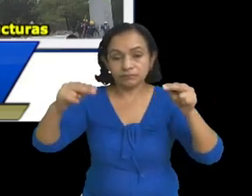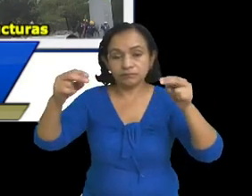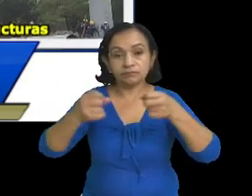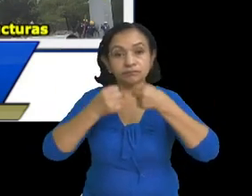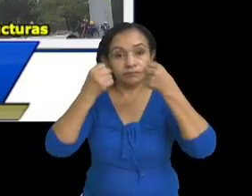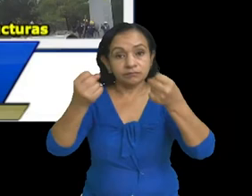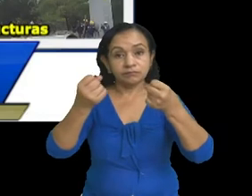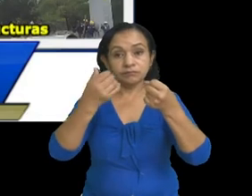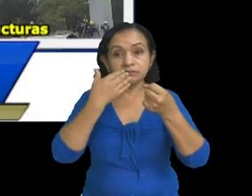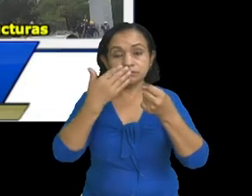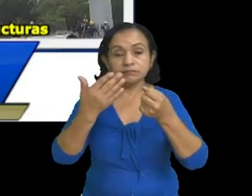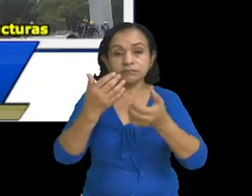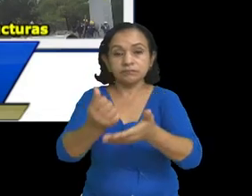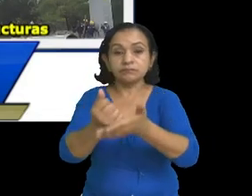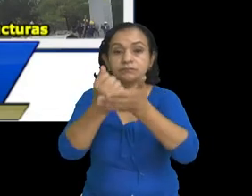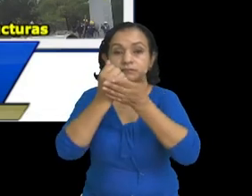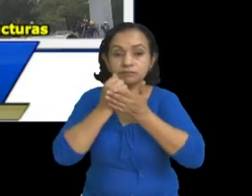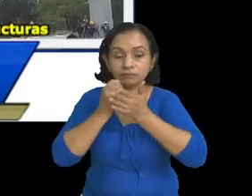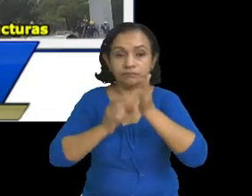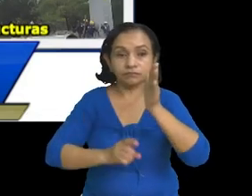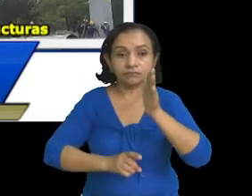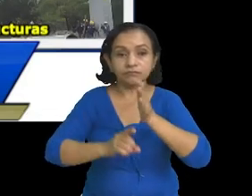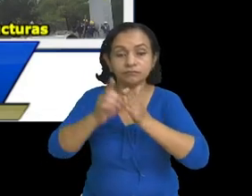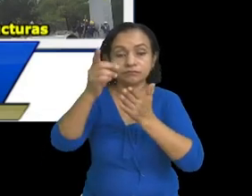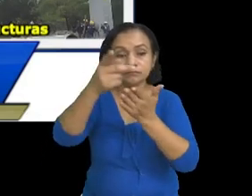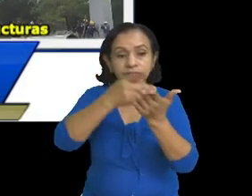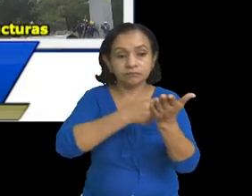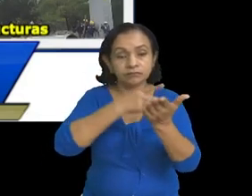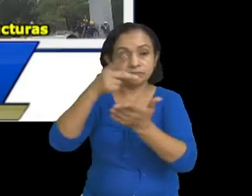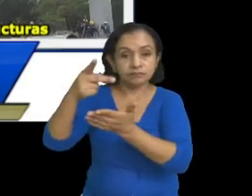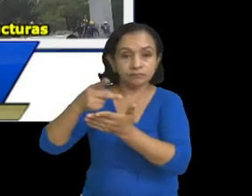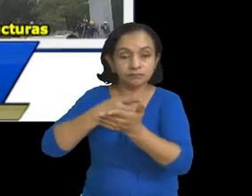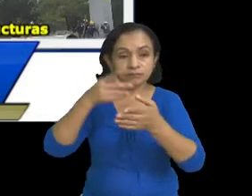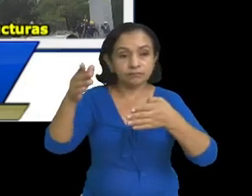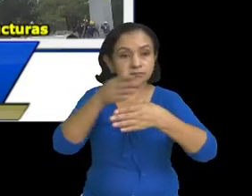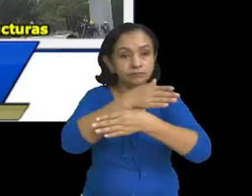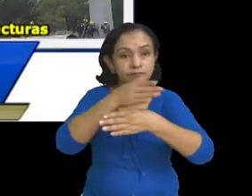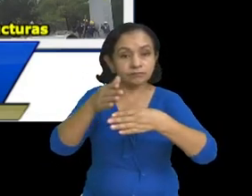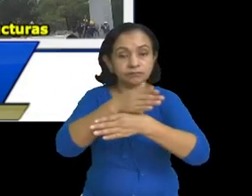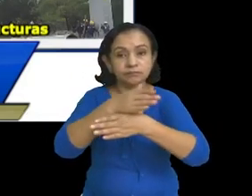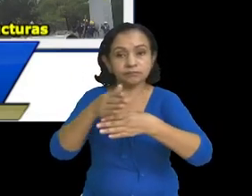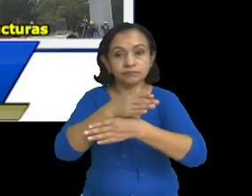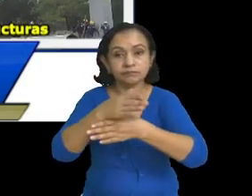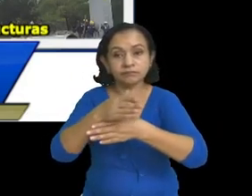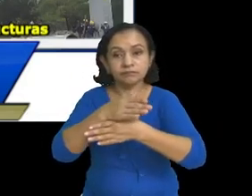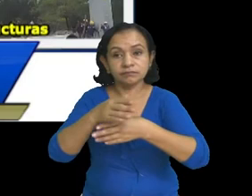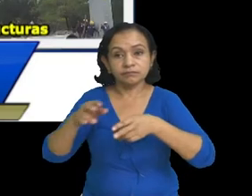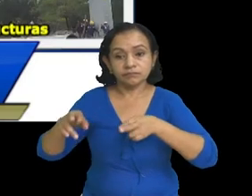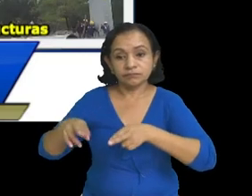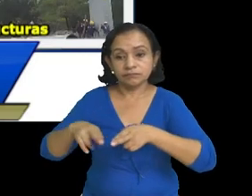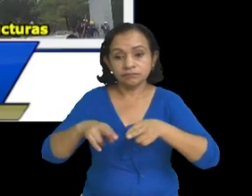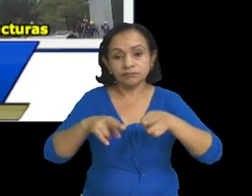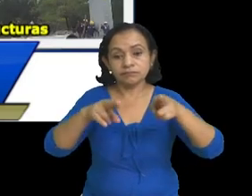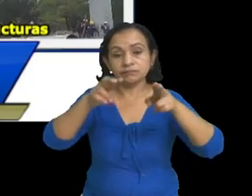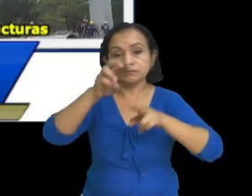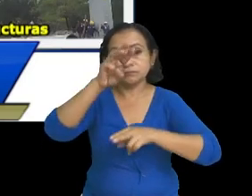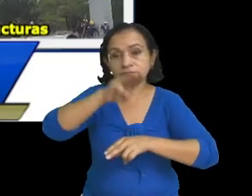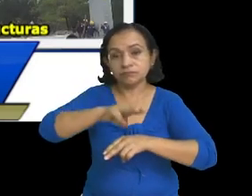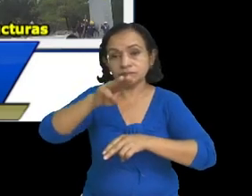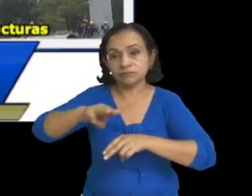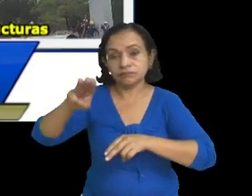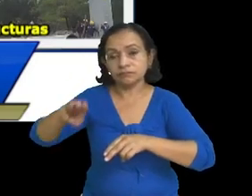230, permitir el desarrollo de los proyectos hidroeléctricos que tenemos en la cuenca del río Grande de Matagalpa, que